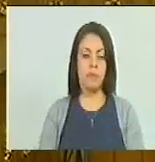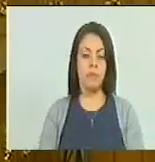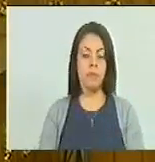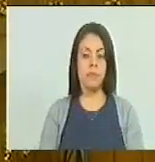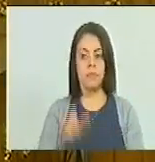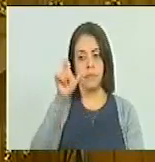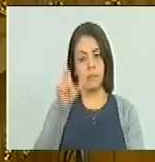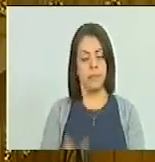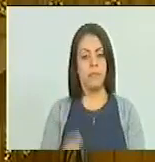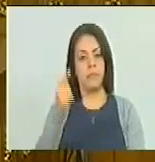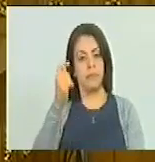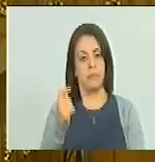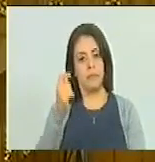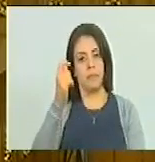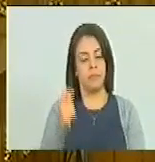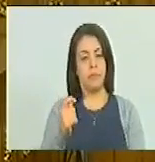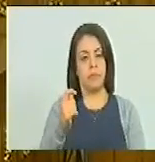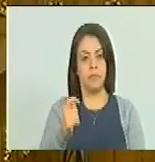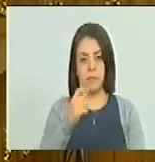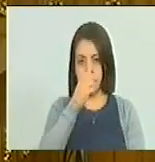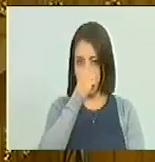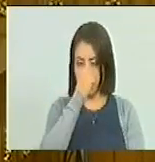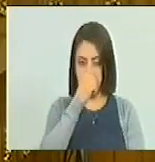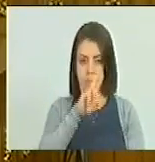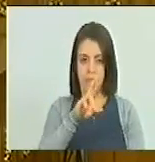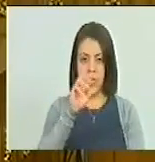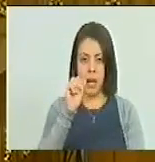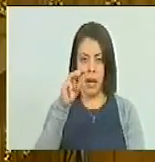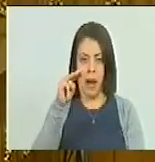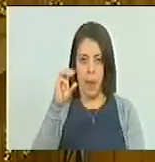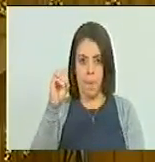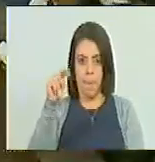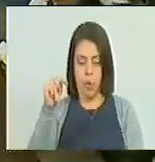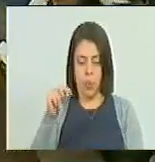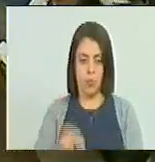Dejo el derecho de palabra al diputado Ramón Lobo.